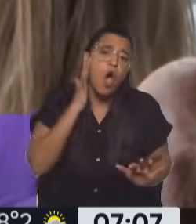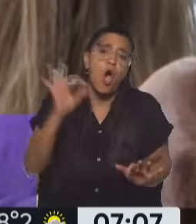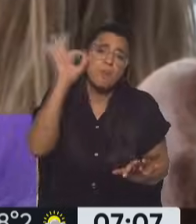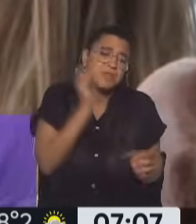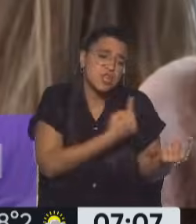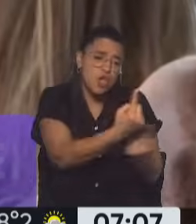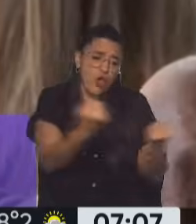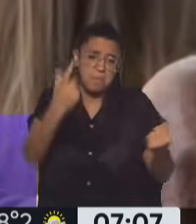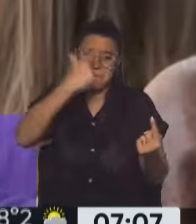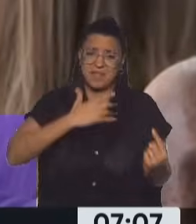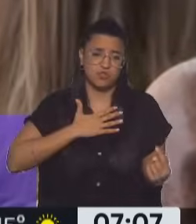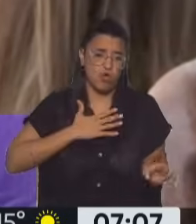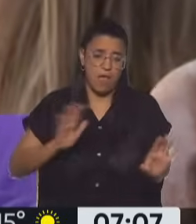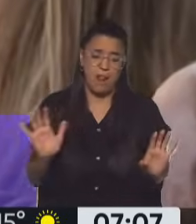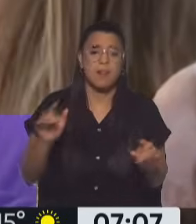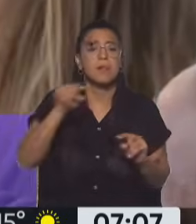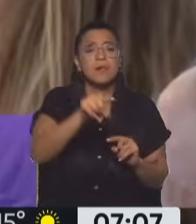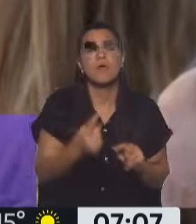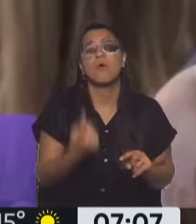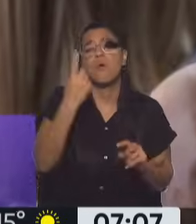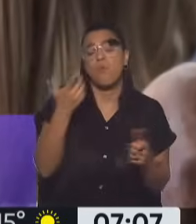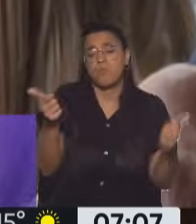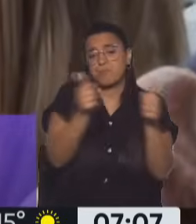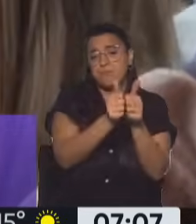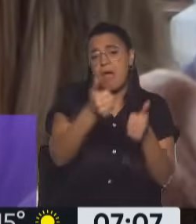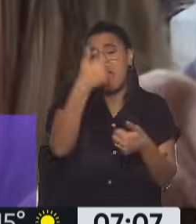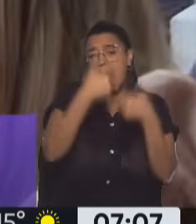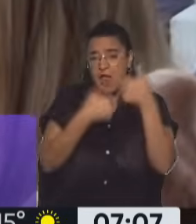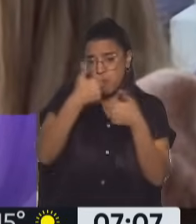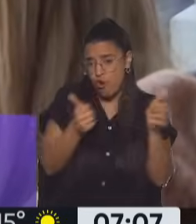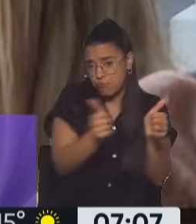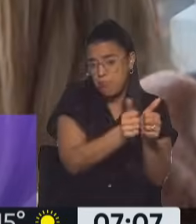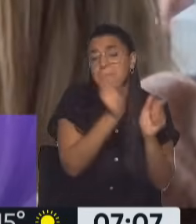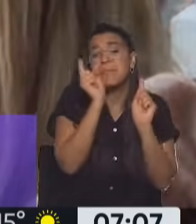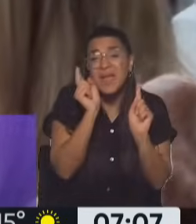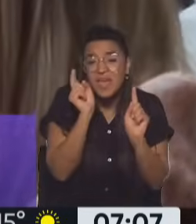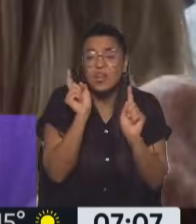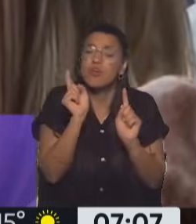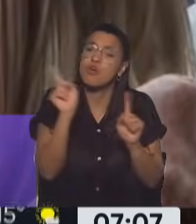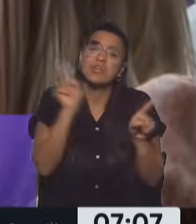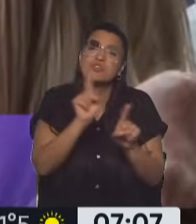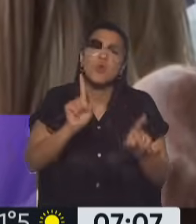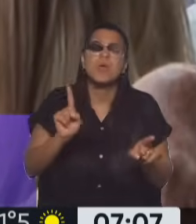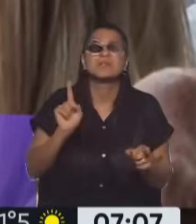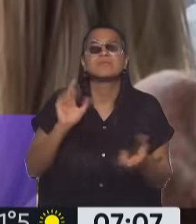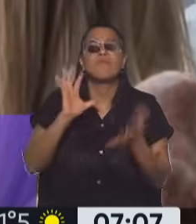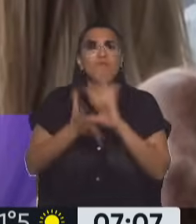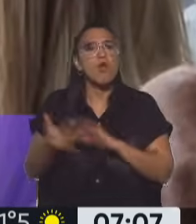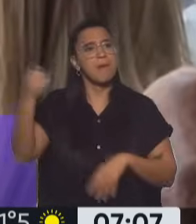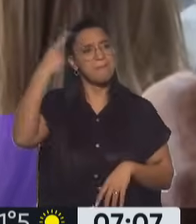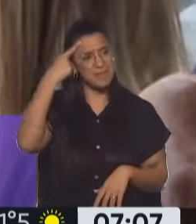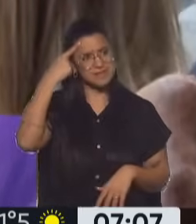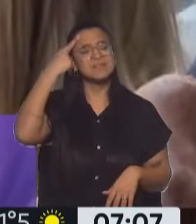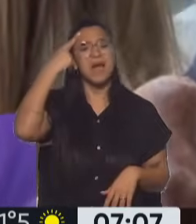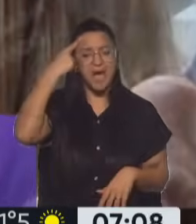insisto, personales. En este caso, de una fórmula que ganó una interna. Pero eso no quiere decir que sea un posicionamiento partidario o